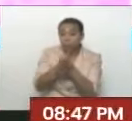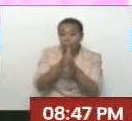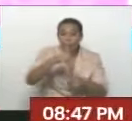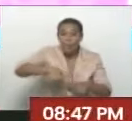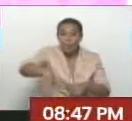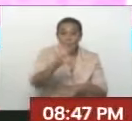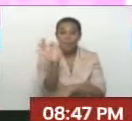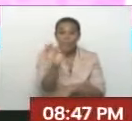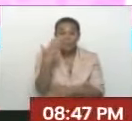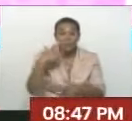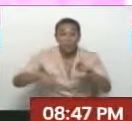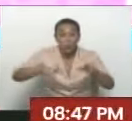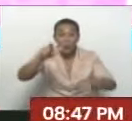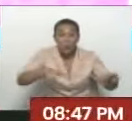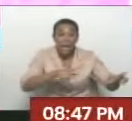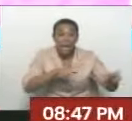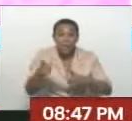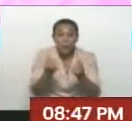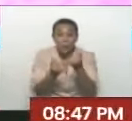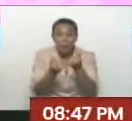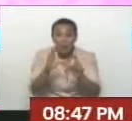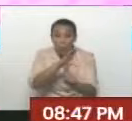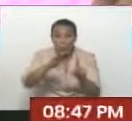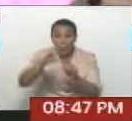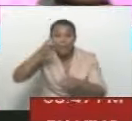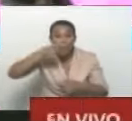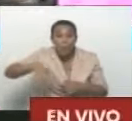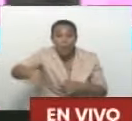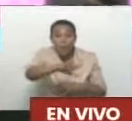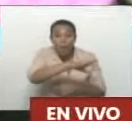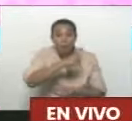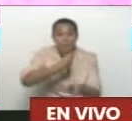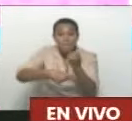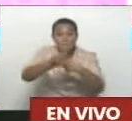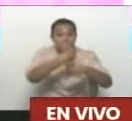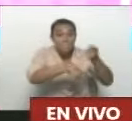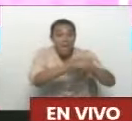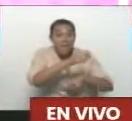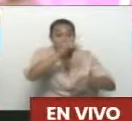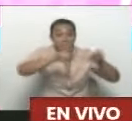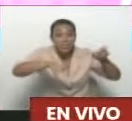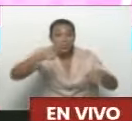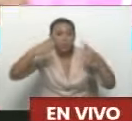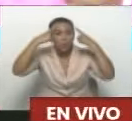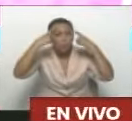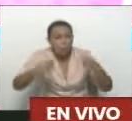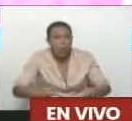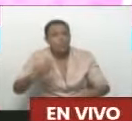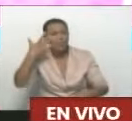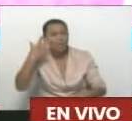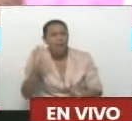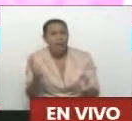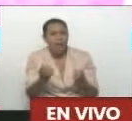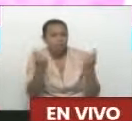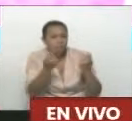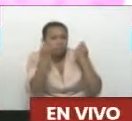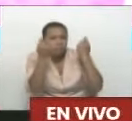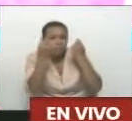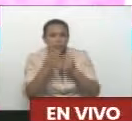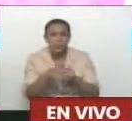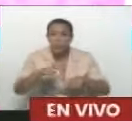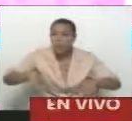territorio nacional que active las economías culturales y permita la circulación de los artistas y cultores por